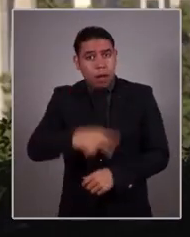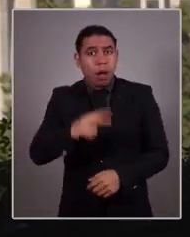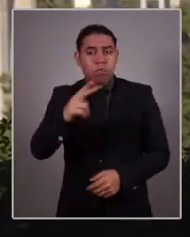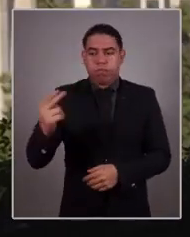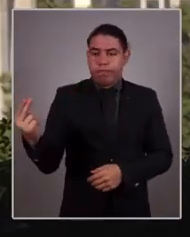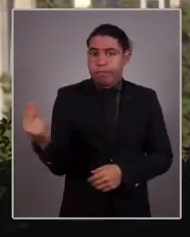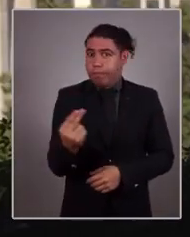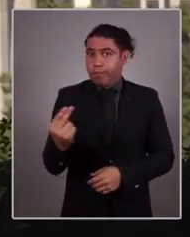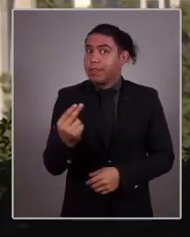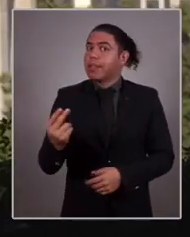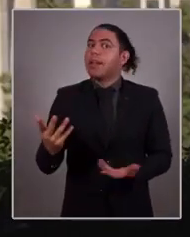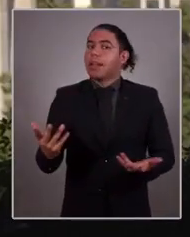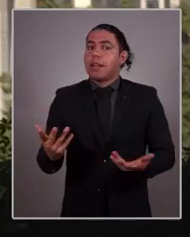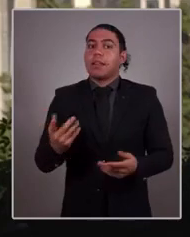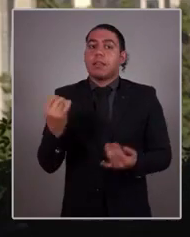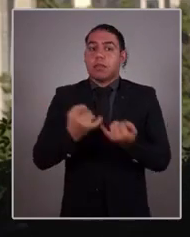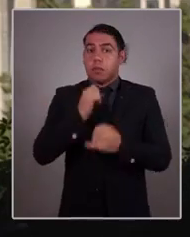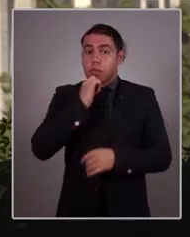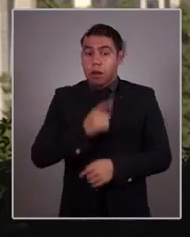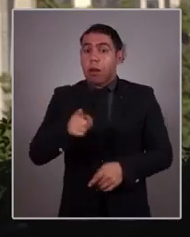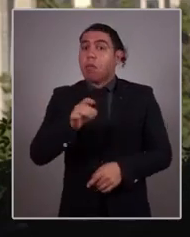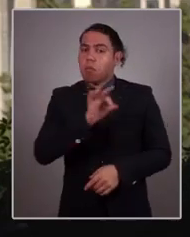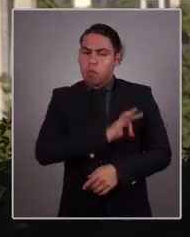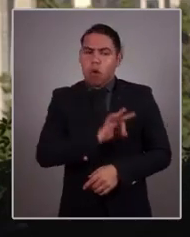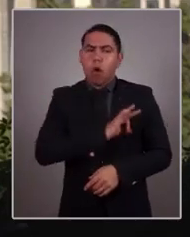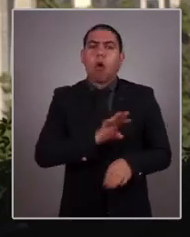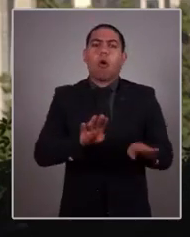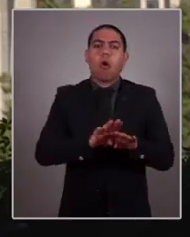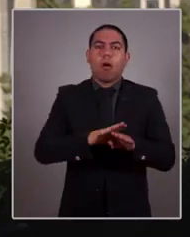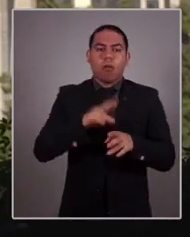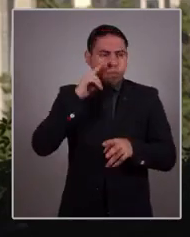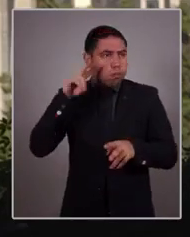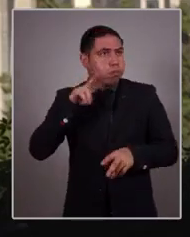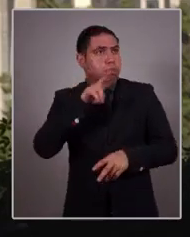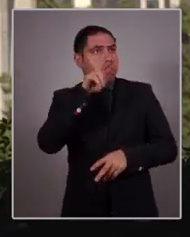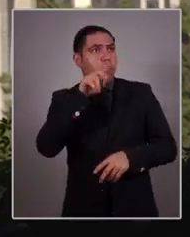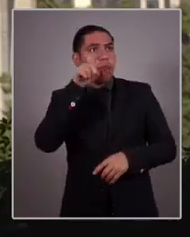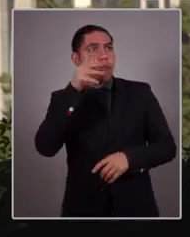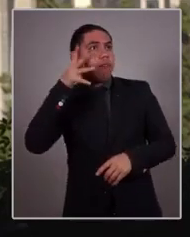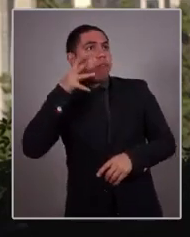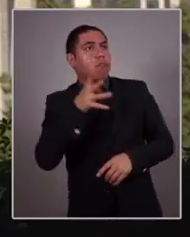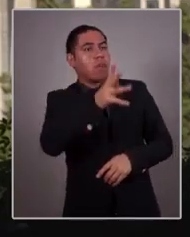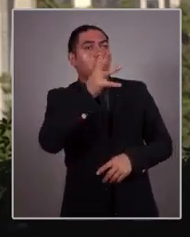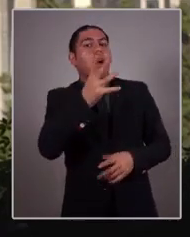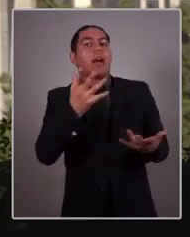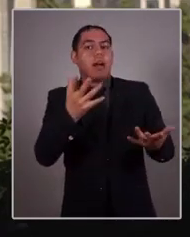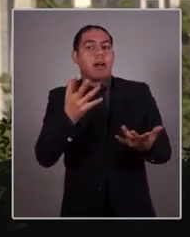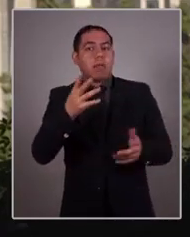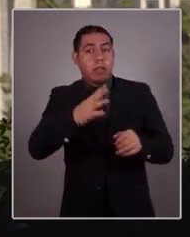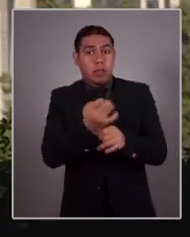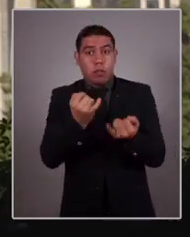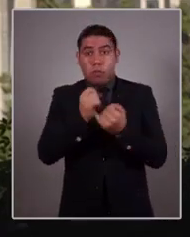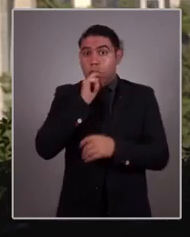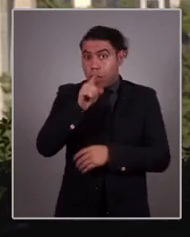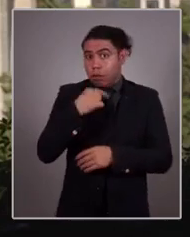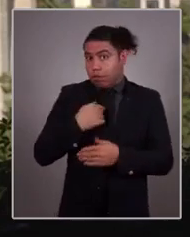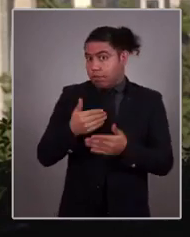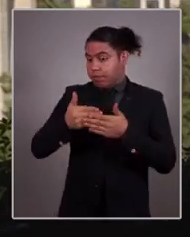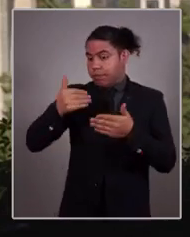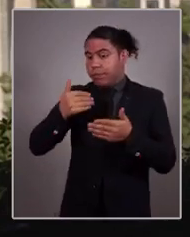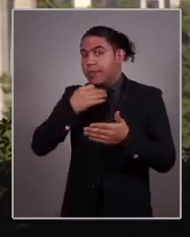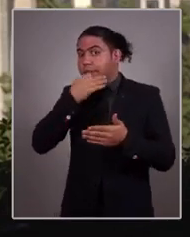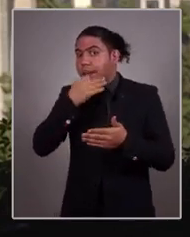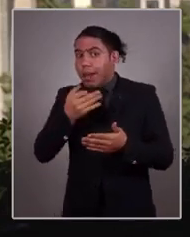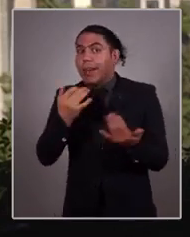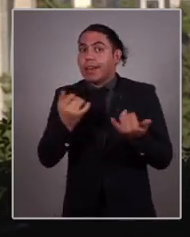es urgente y necesaria, y entendemos que esta solo será posible si levantamos la mirada hacia el futuro. Justamente por eso, lo anticipo,